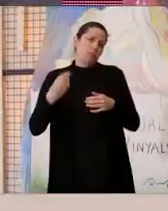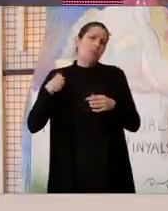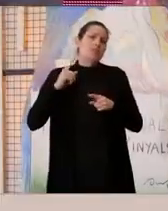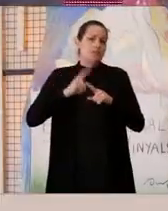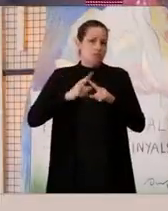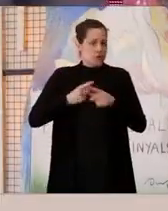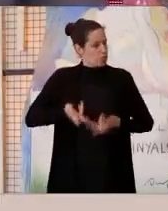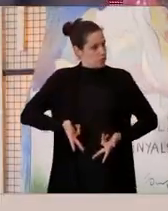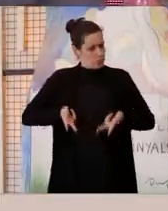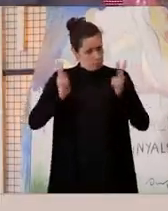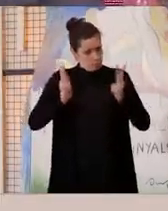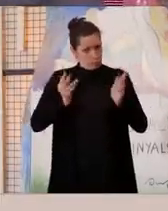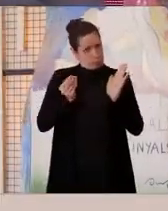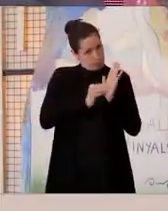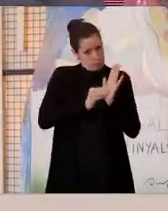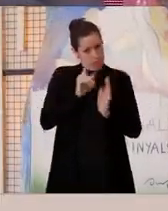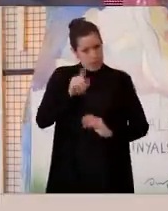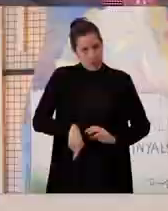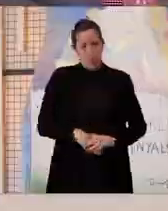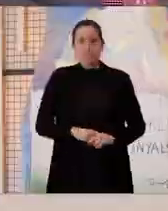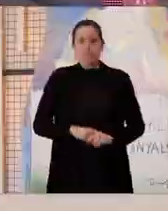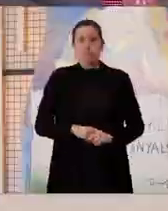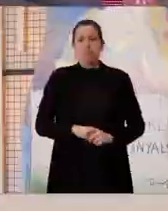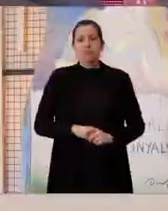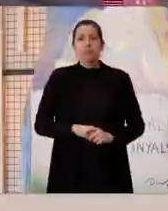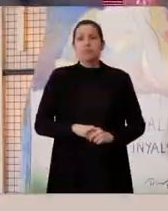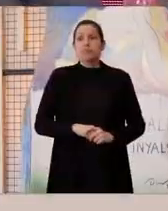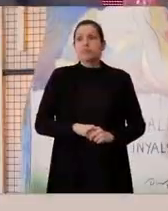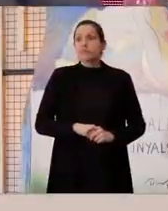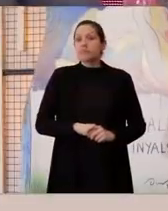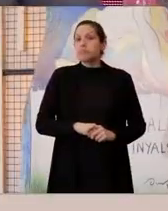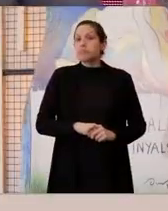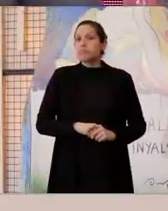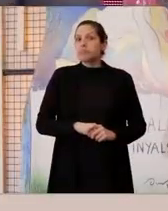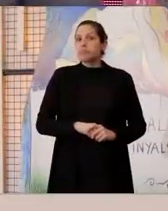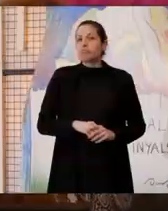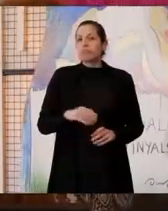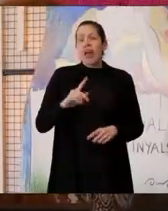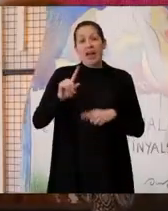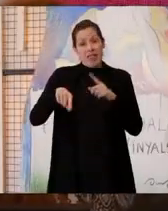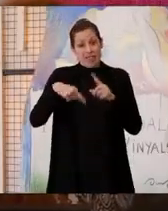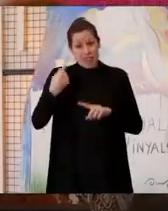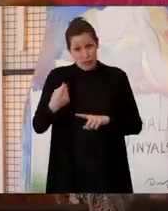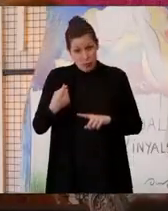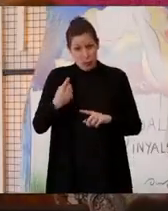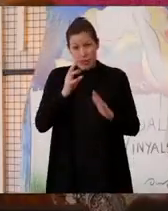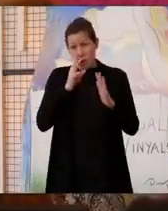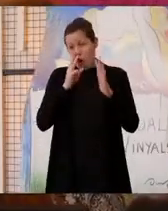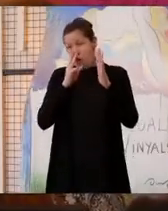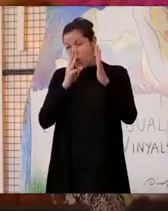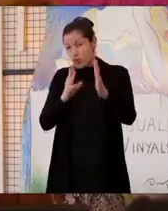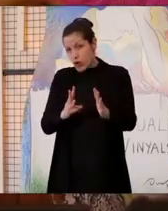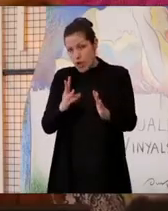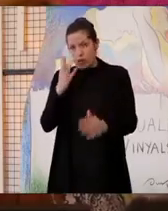que tardarían casi ocho años en aprobarse en Francia y además entre bastantes protestas